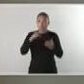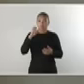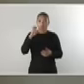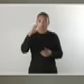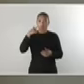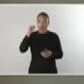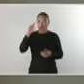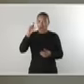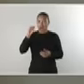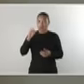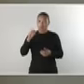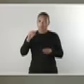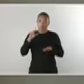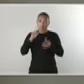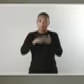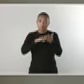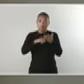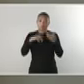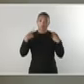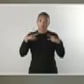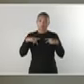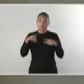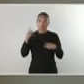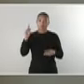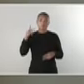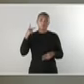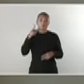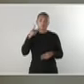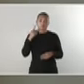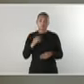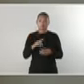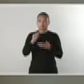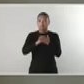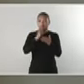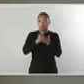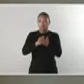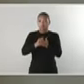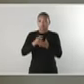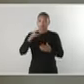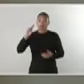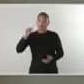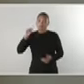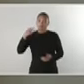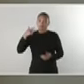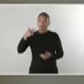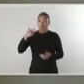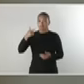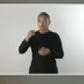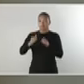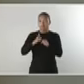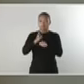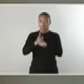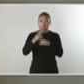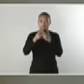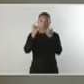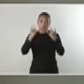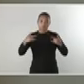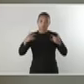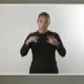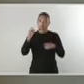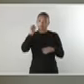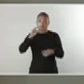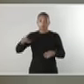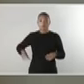vote por los señores de los partidos Tamaulipas en 87 años Solo han gobernado en los partidos Cómo